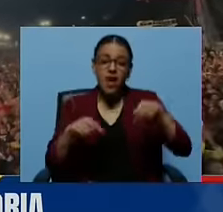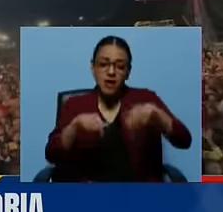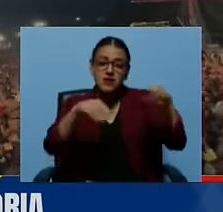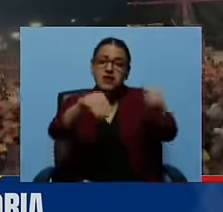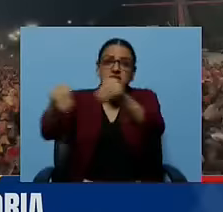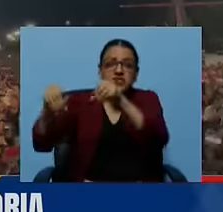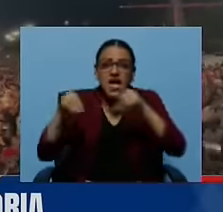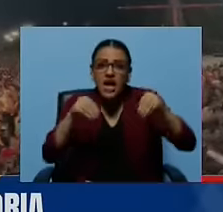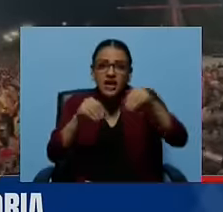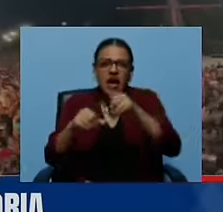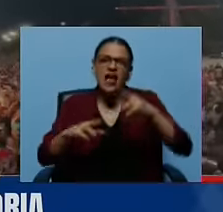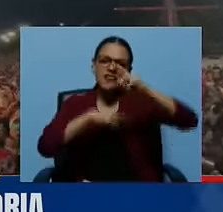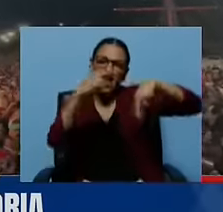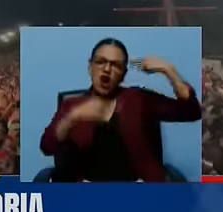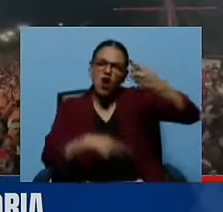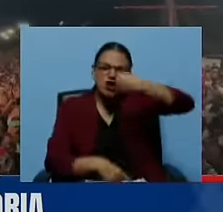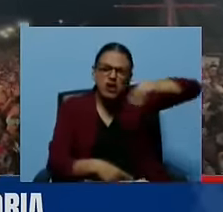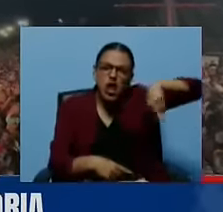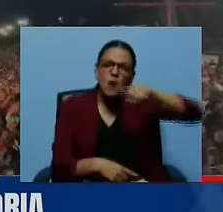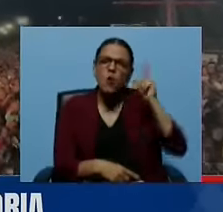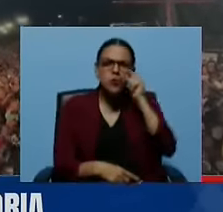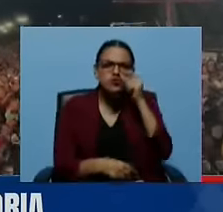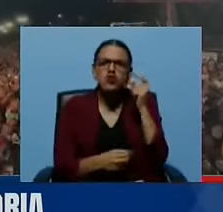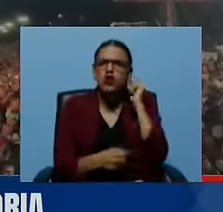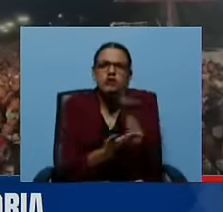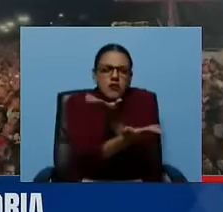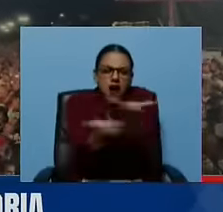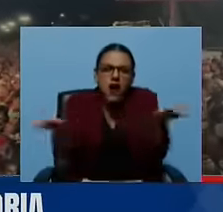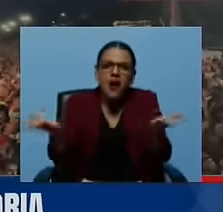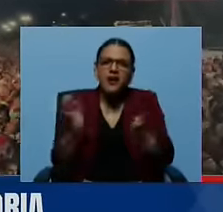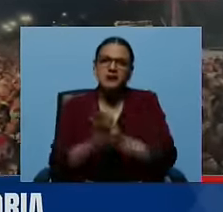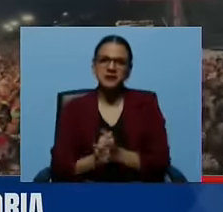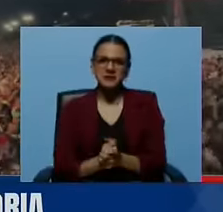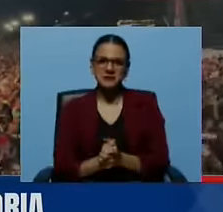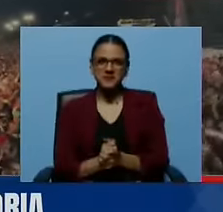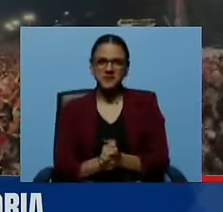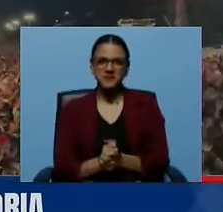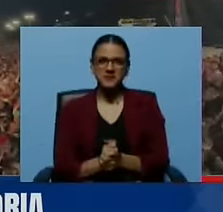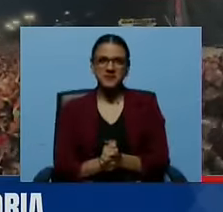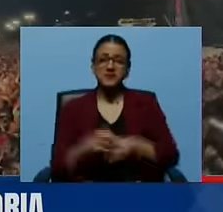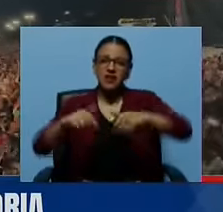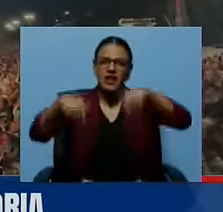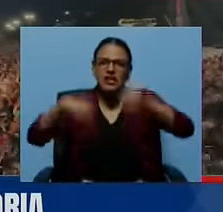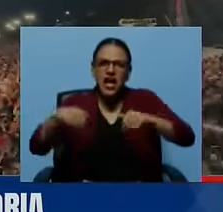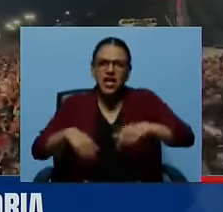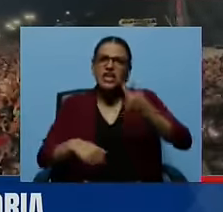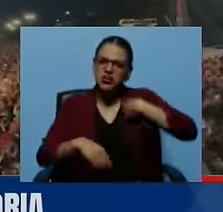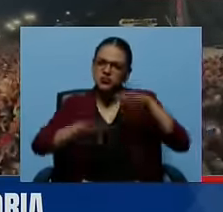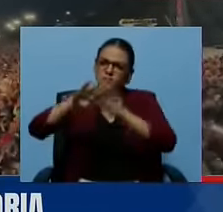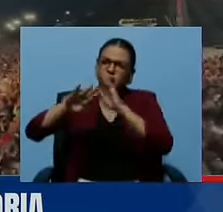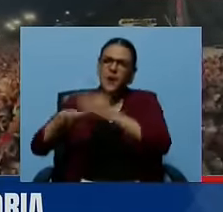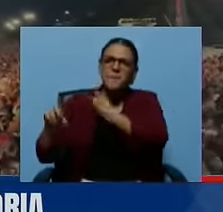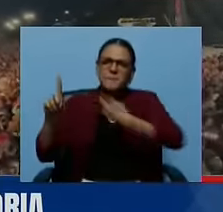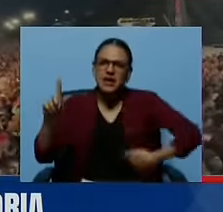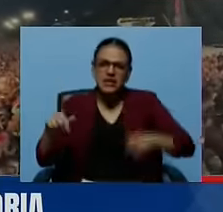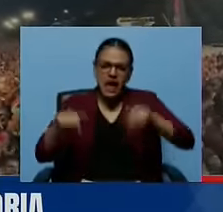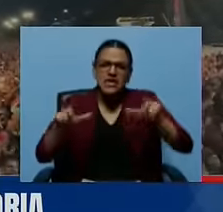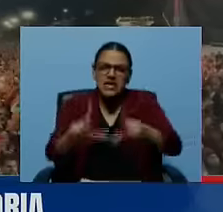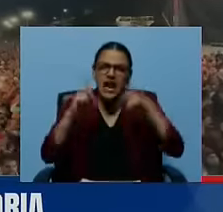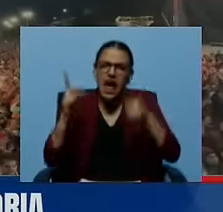tierra de los revolucionarios y las revolucionarias. Y aquí decimos, presidente, que por La